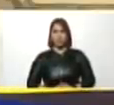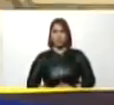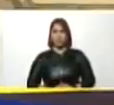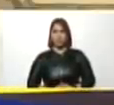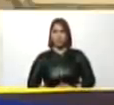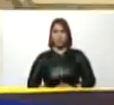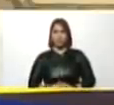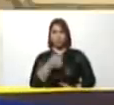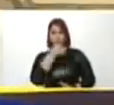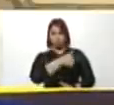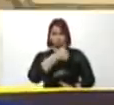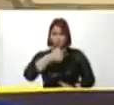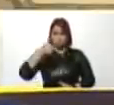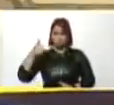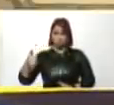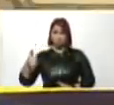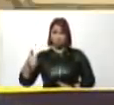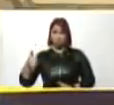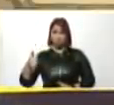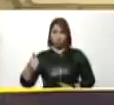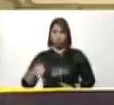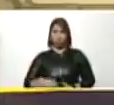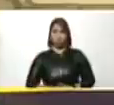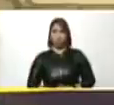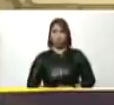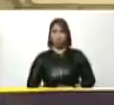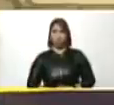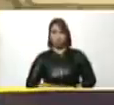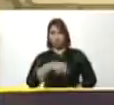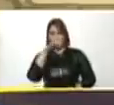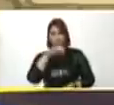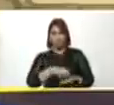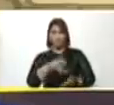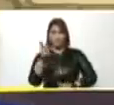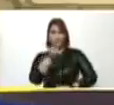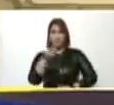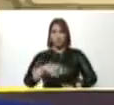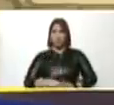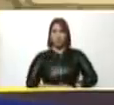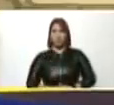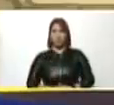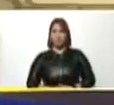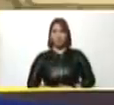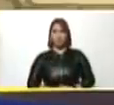que cada quien en el Estado venezolano